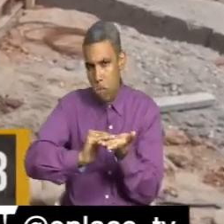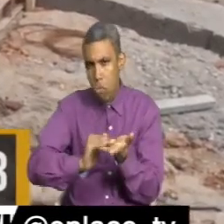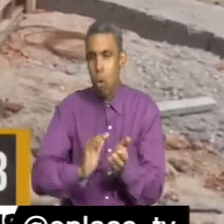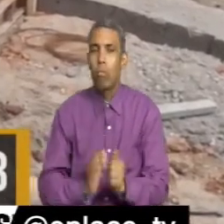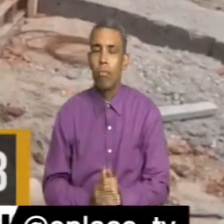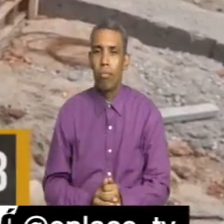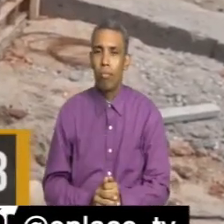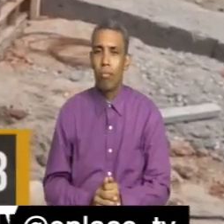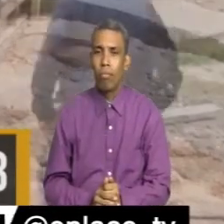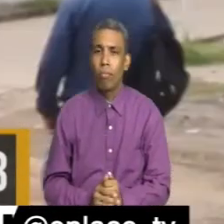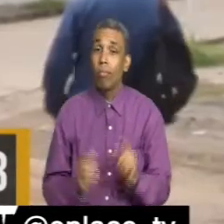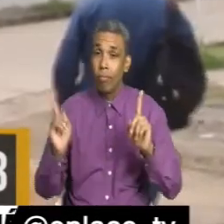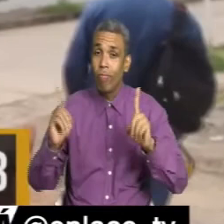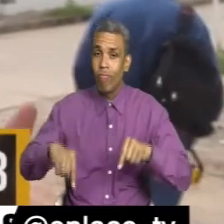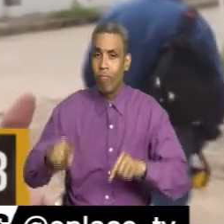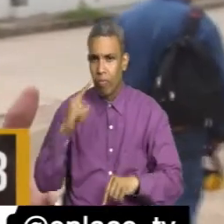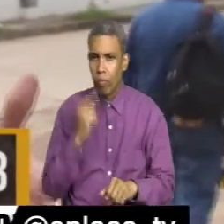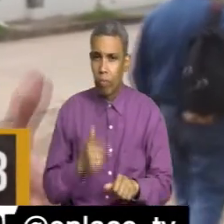interviniendo. Hemos encontrado tubería